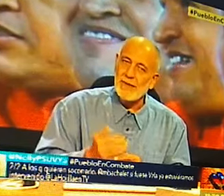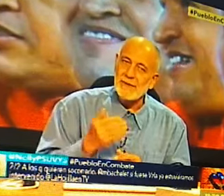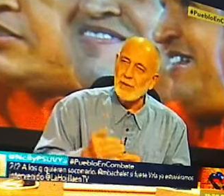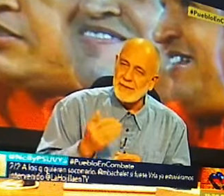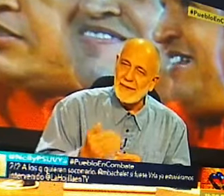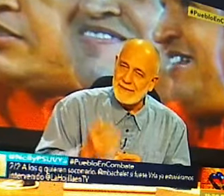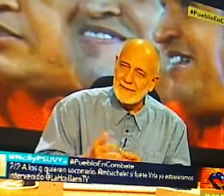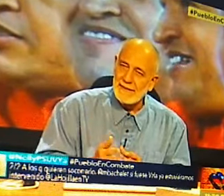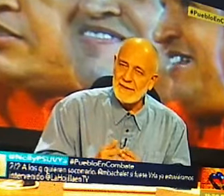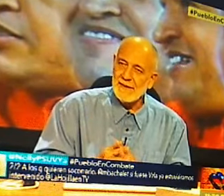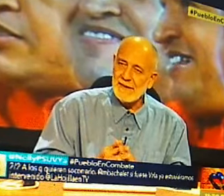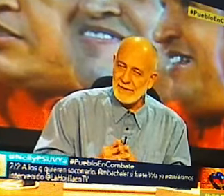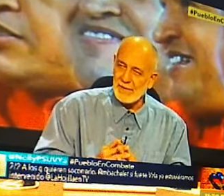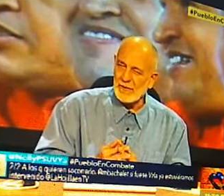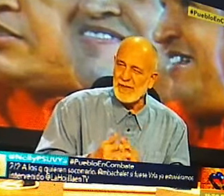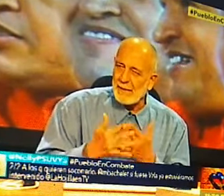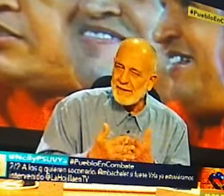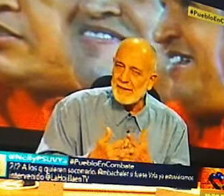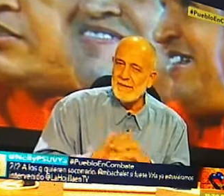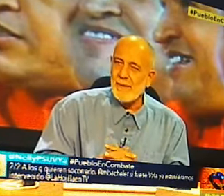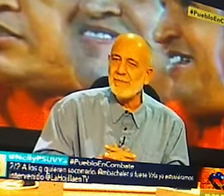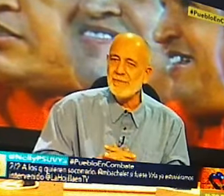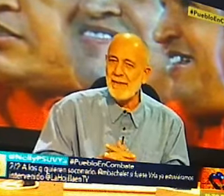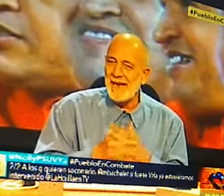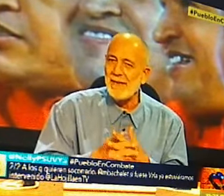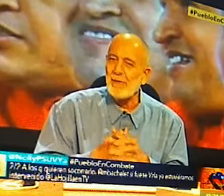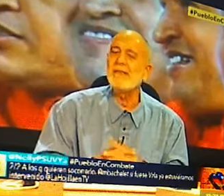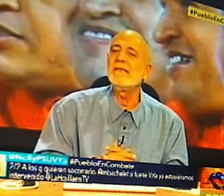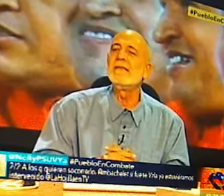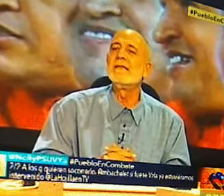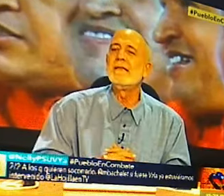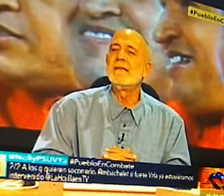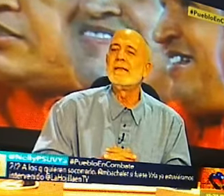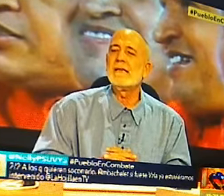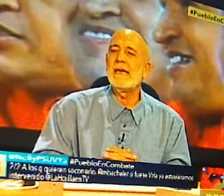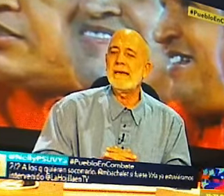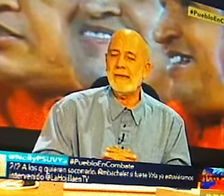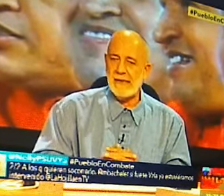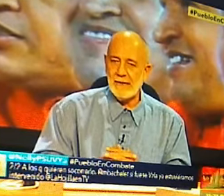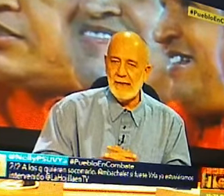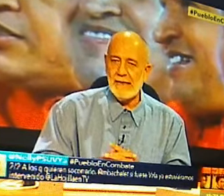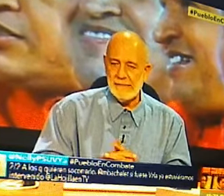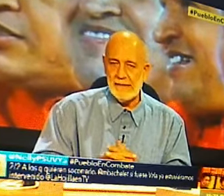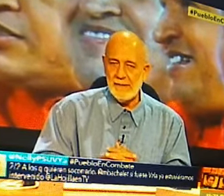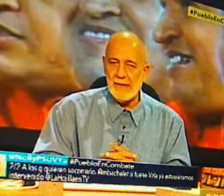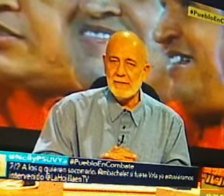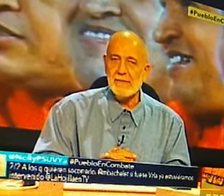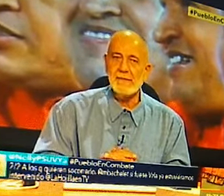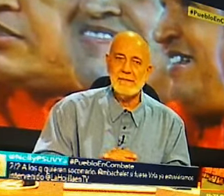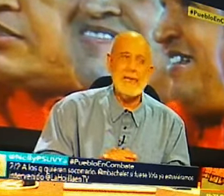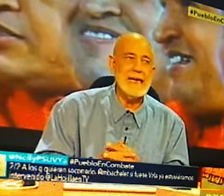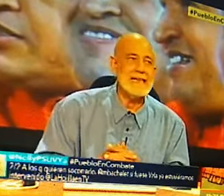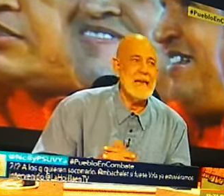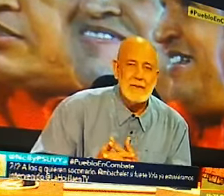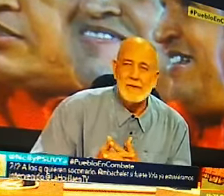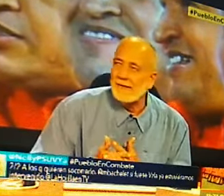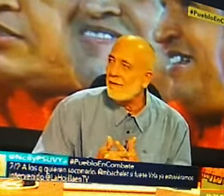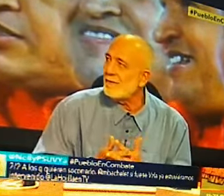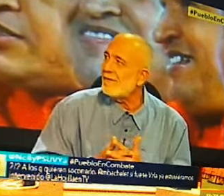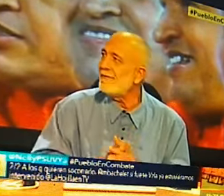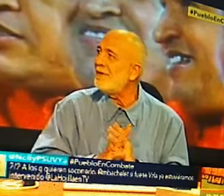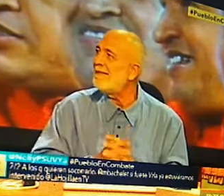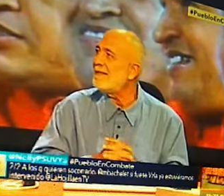pusieran 2, 3 veces. Recuerdo que fueron 3 veces. Estaba un camarada amigo allí, que era el que había traído el video. Mi general Rangel, tengo que